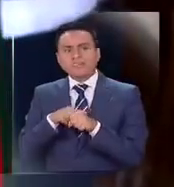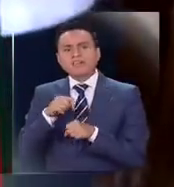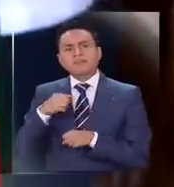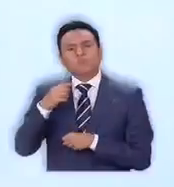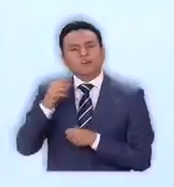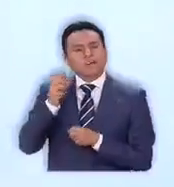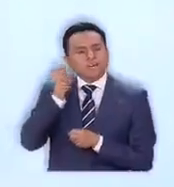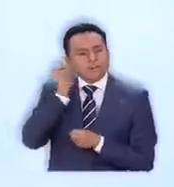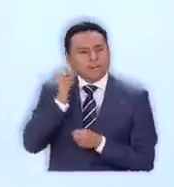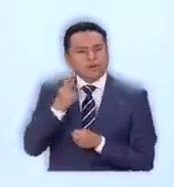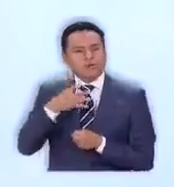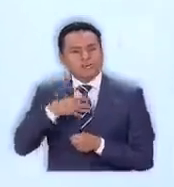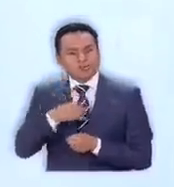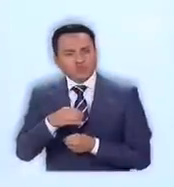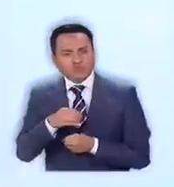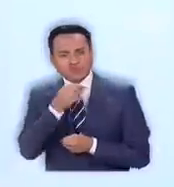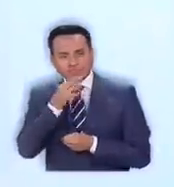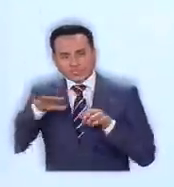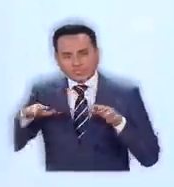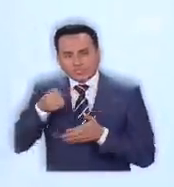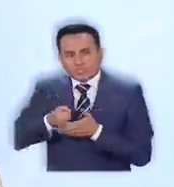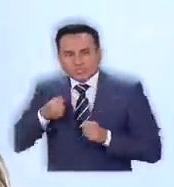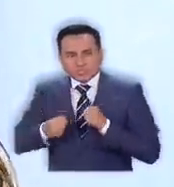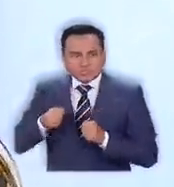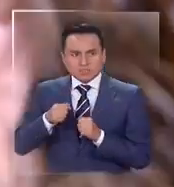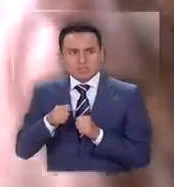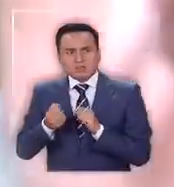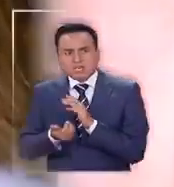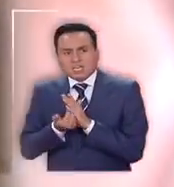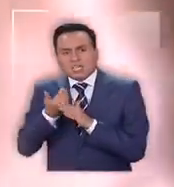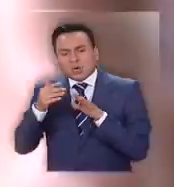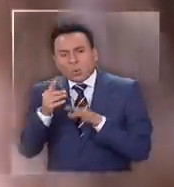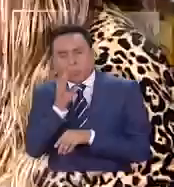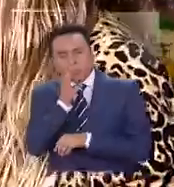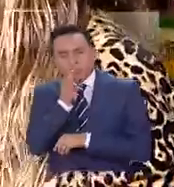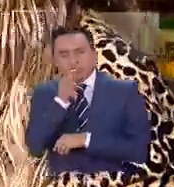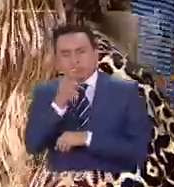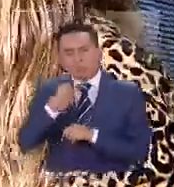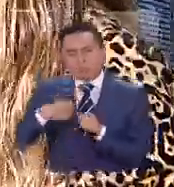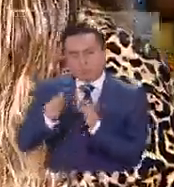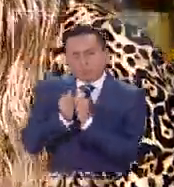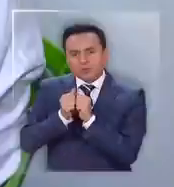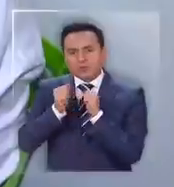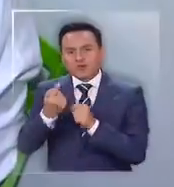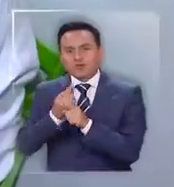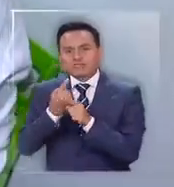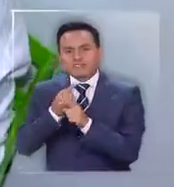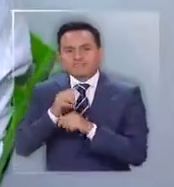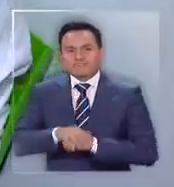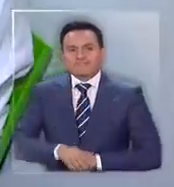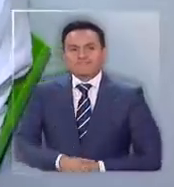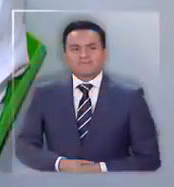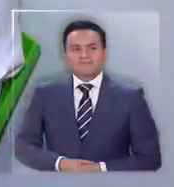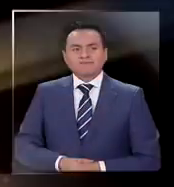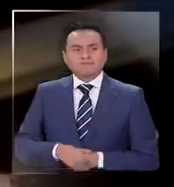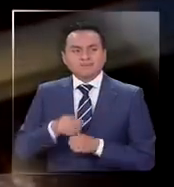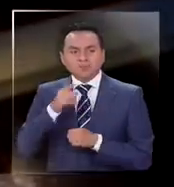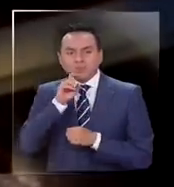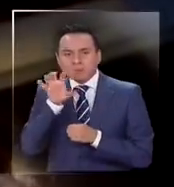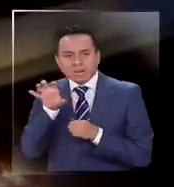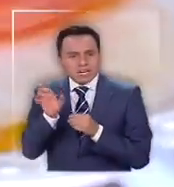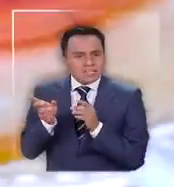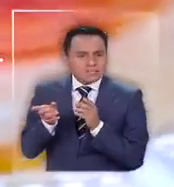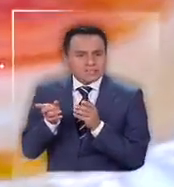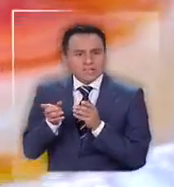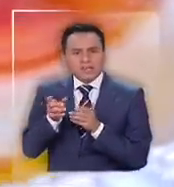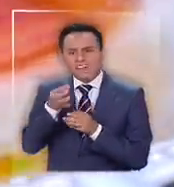4 hijos. Vamos medio corriendo, pero tratamos de que por lo menos en la mañana haya un minutito donde podamos estar juntos y podamos conversar. ¿Quién puede comer un pancito con tomate? No